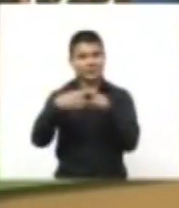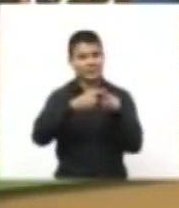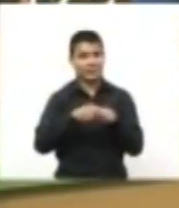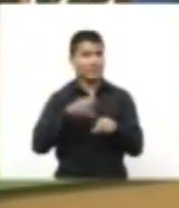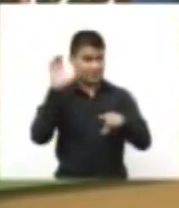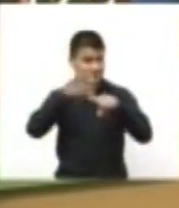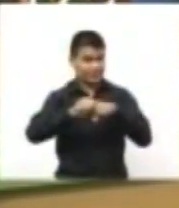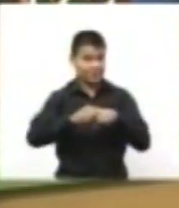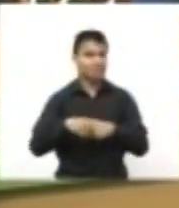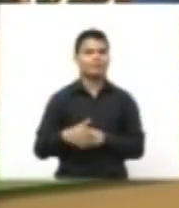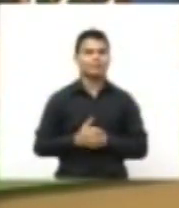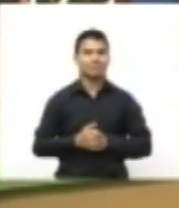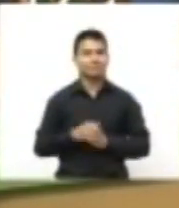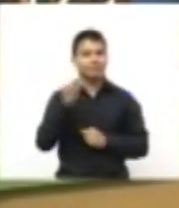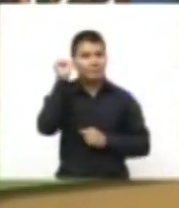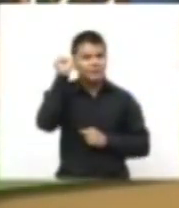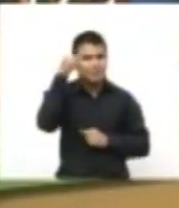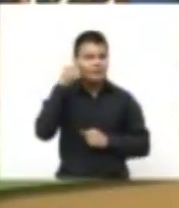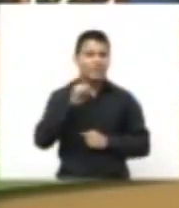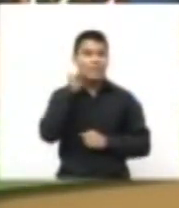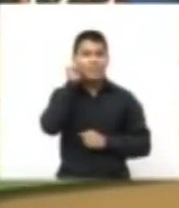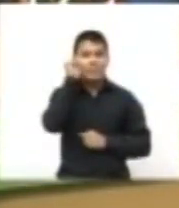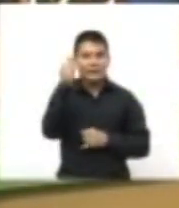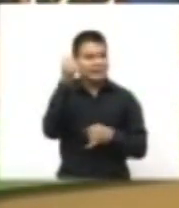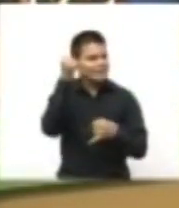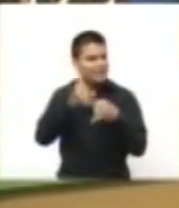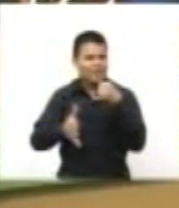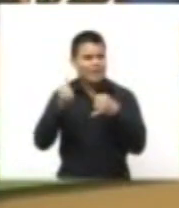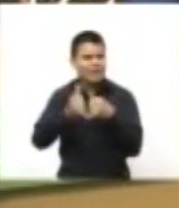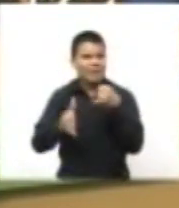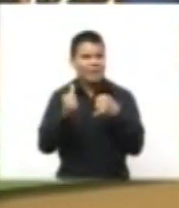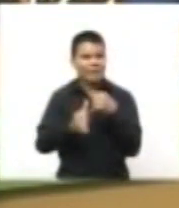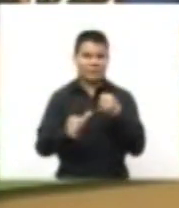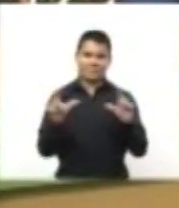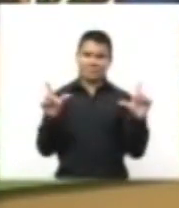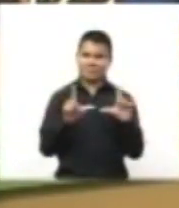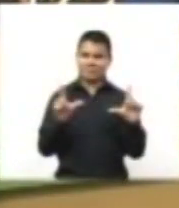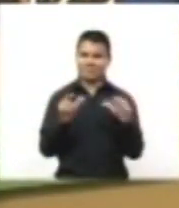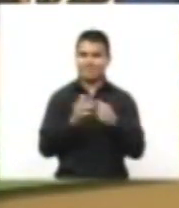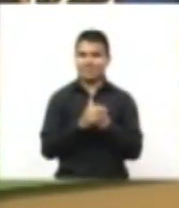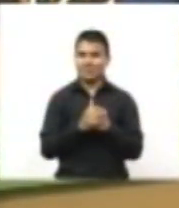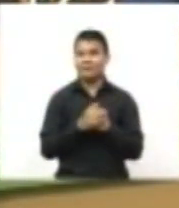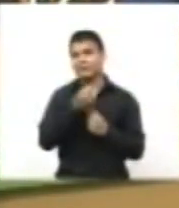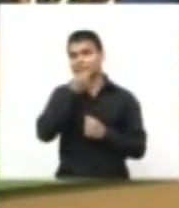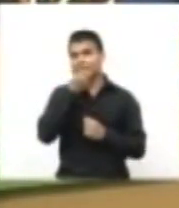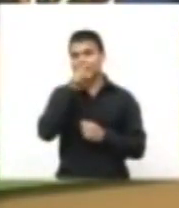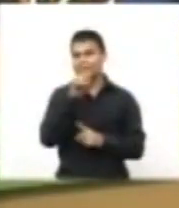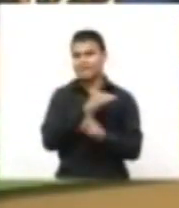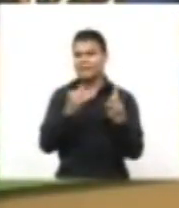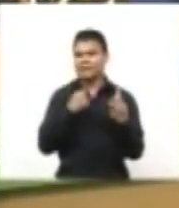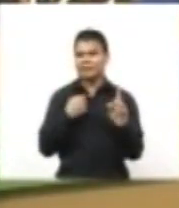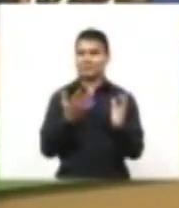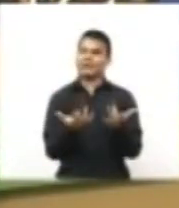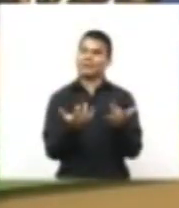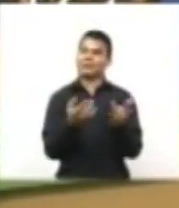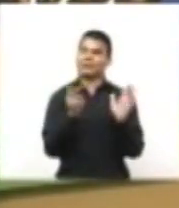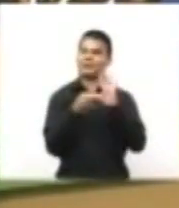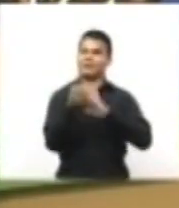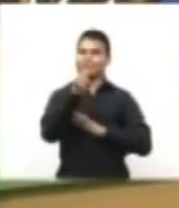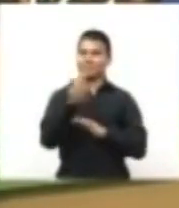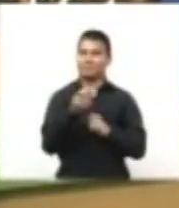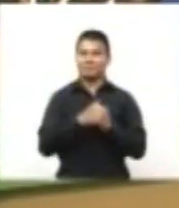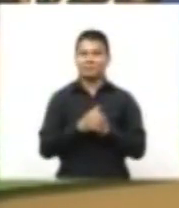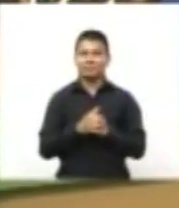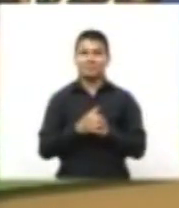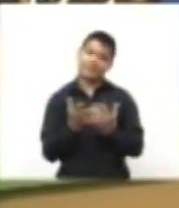que sí, mañana no se pierdan la última emisión del 2017, más bien del 2016 para esperar el 2017, aquí en las noticias